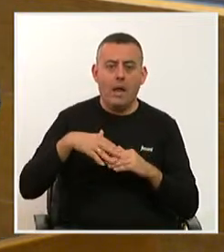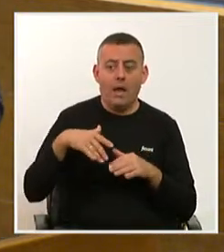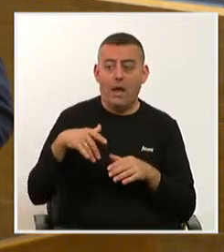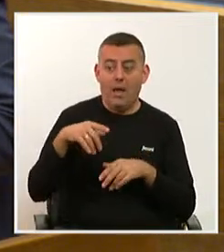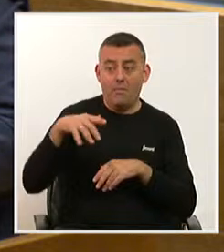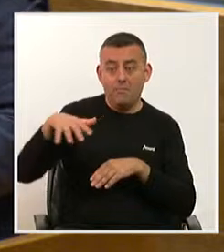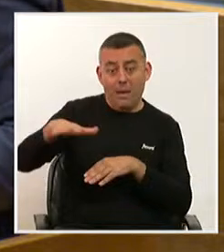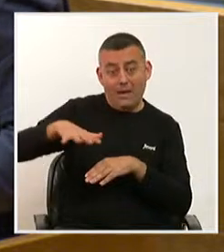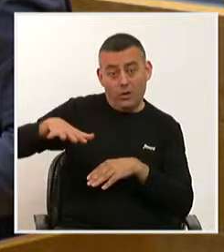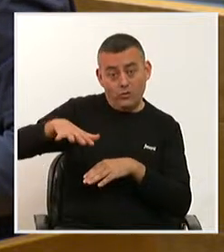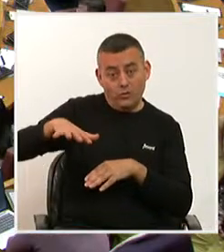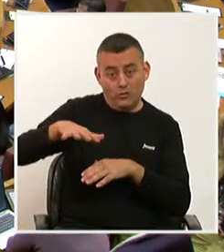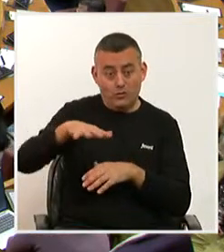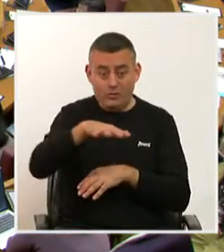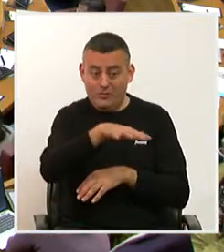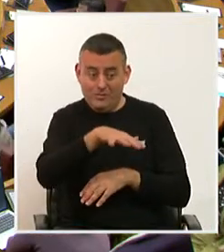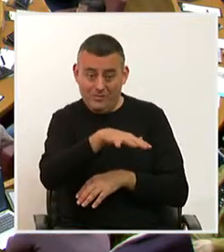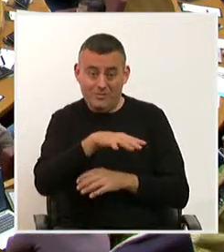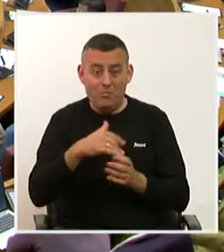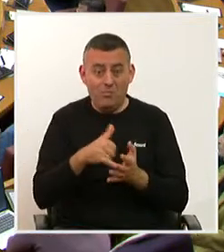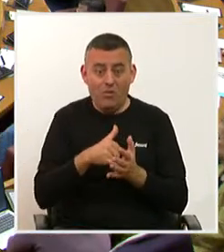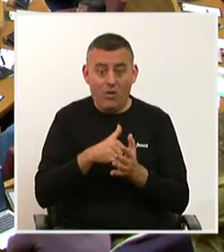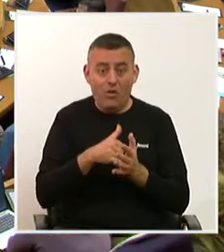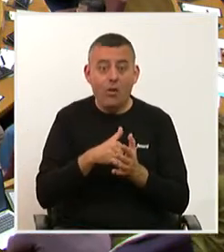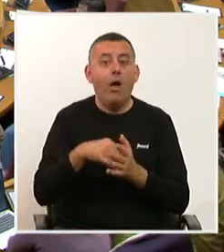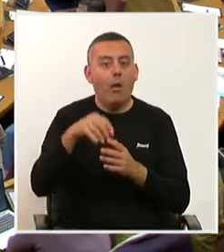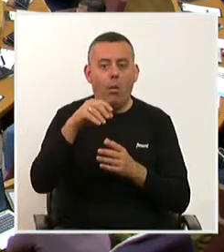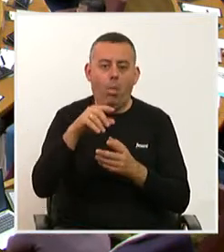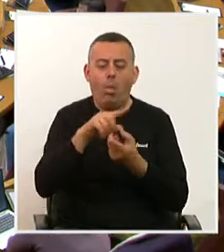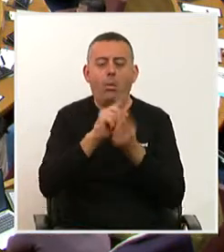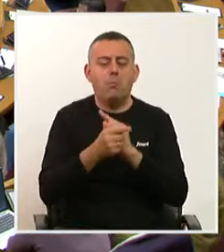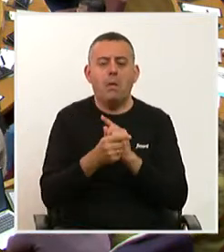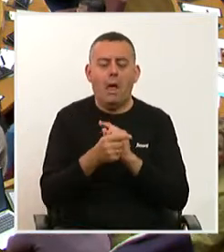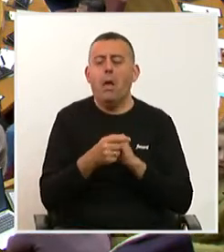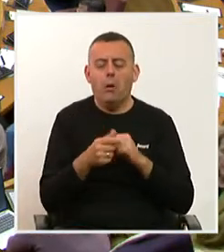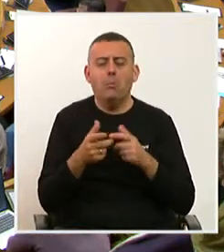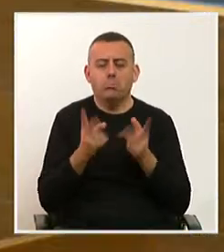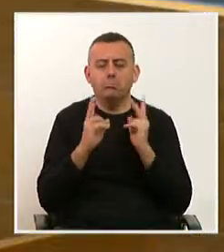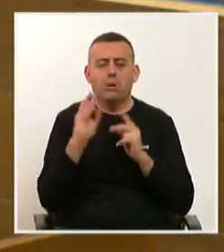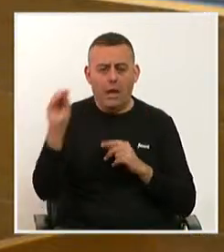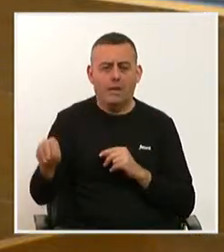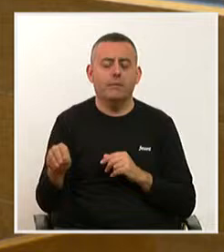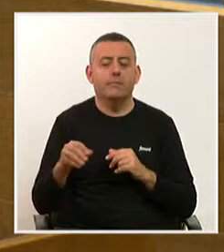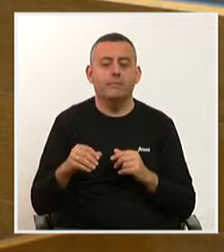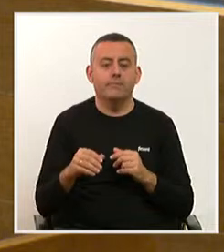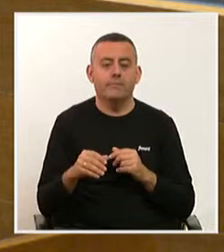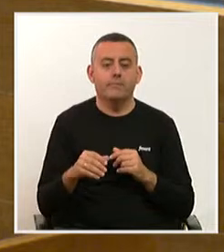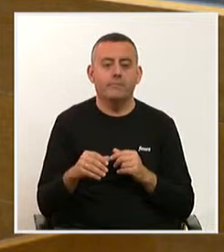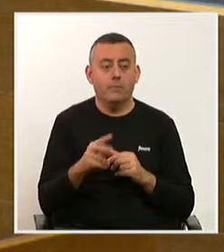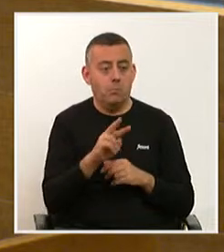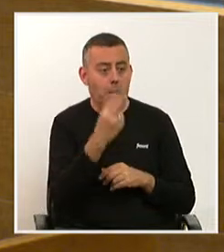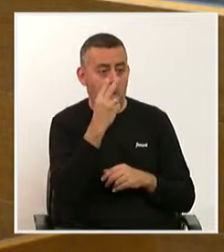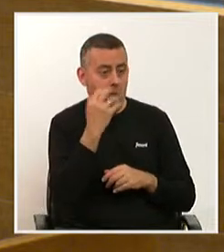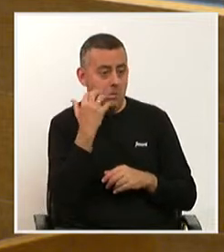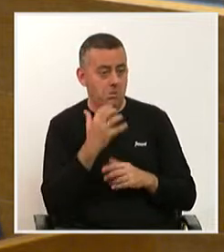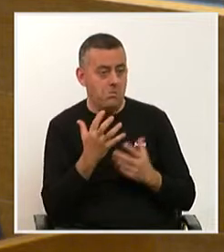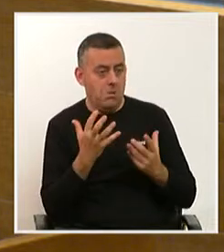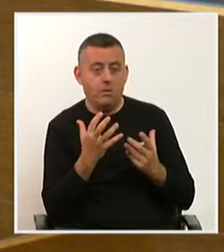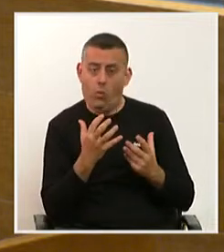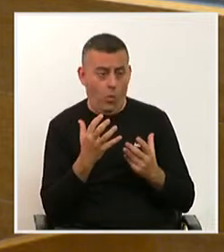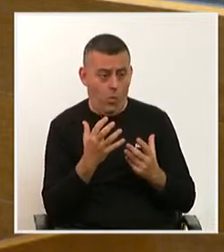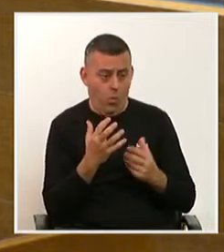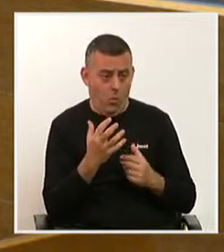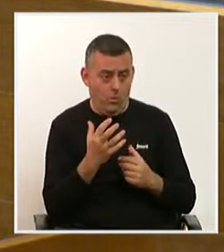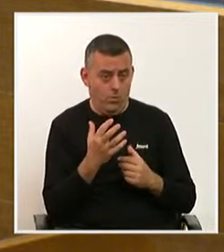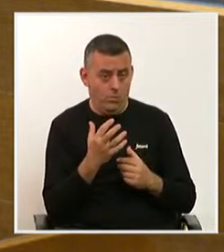ades ustedes s no no no me miren así tan extrañados Pero por qué explíquenme Por favor